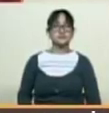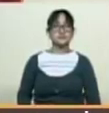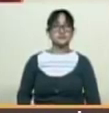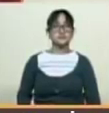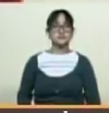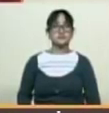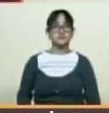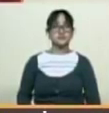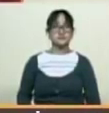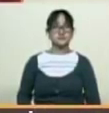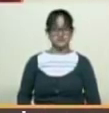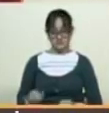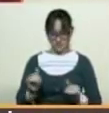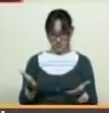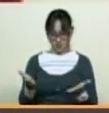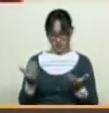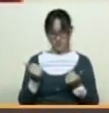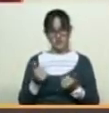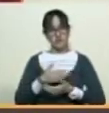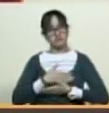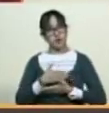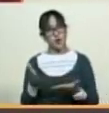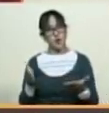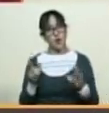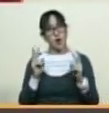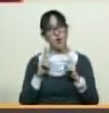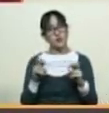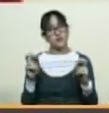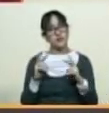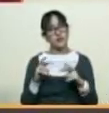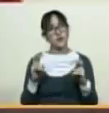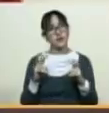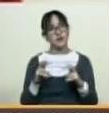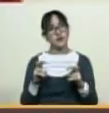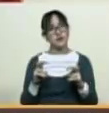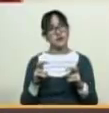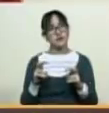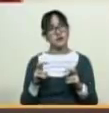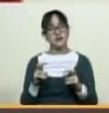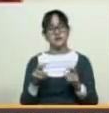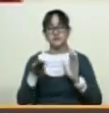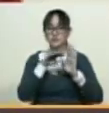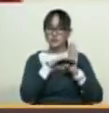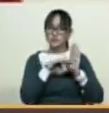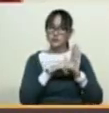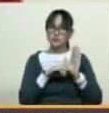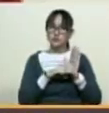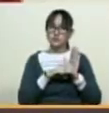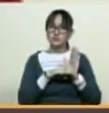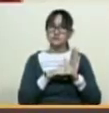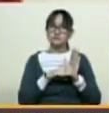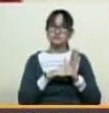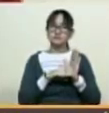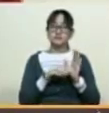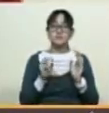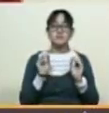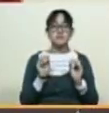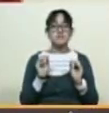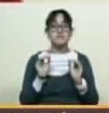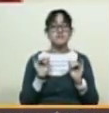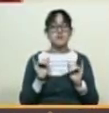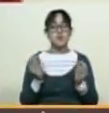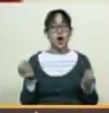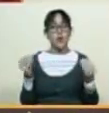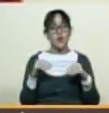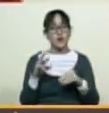lo solicitado en ampliación de las auditorías, de las garantías incluidas en los acuerdos tanto de